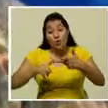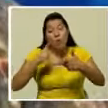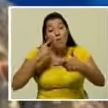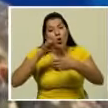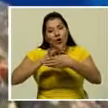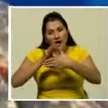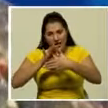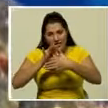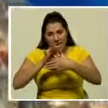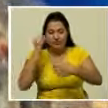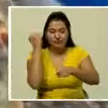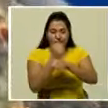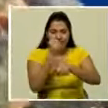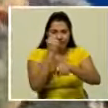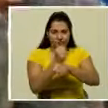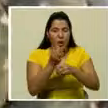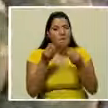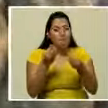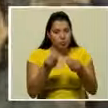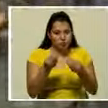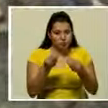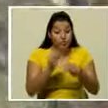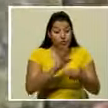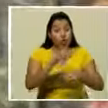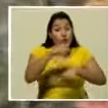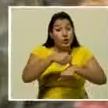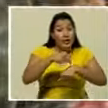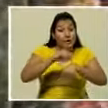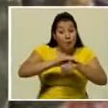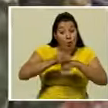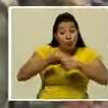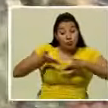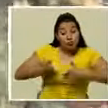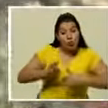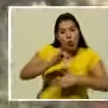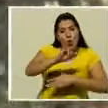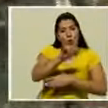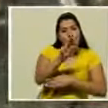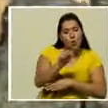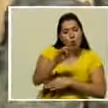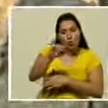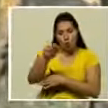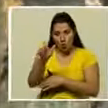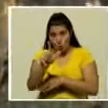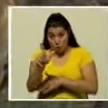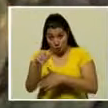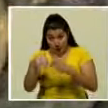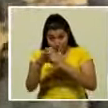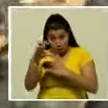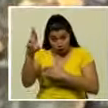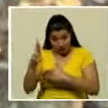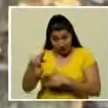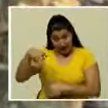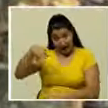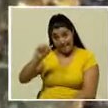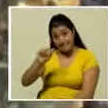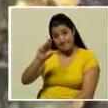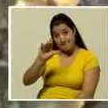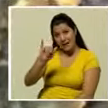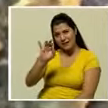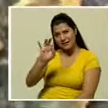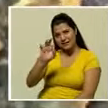y noviembre, pero su pico de reproducción es entre junio y julio. En el Pacífico de nuestro país deposita sus huevos